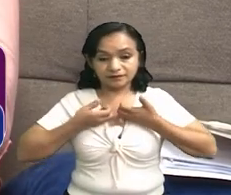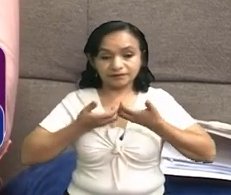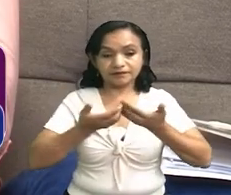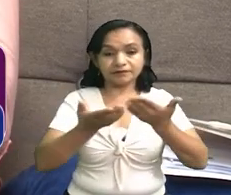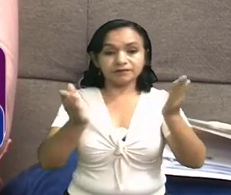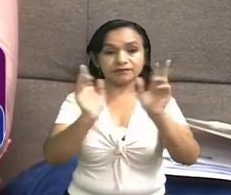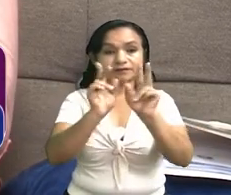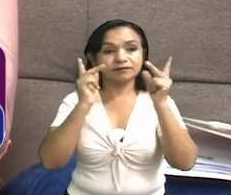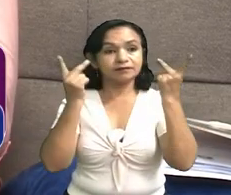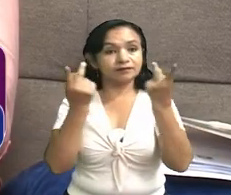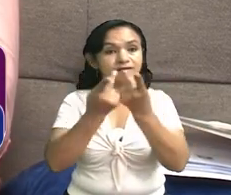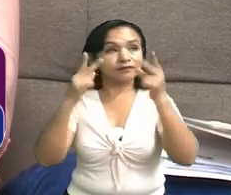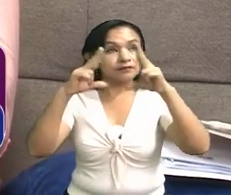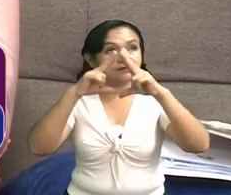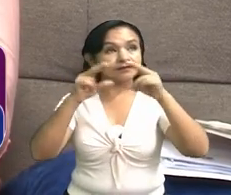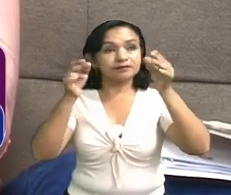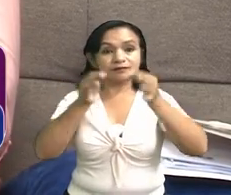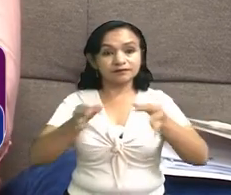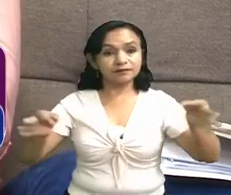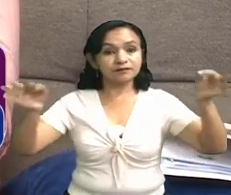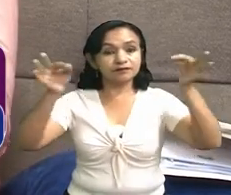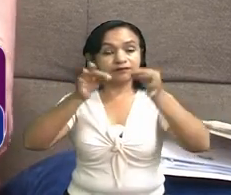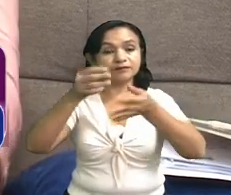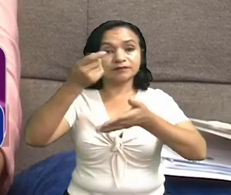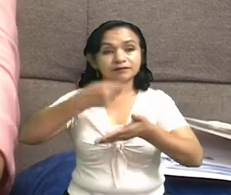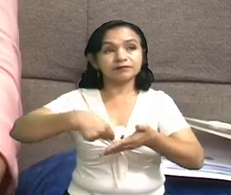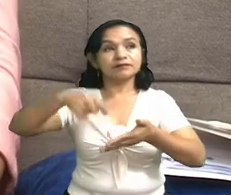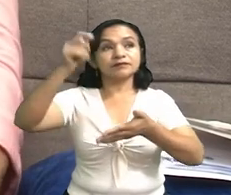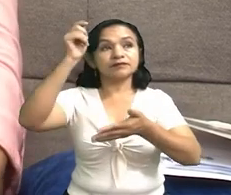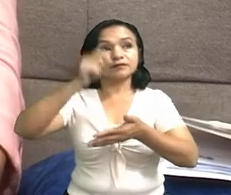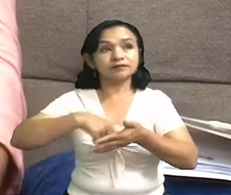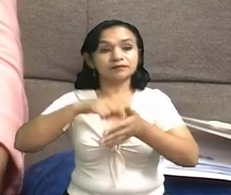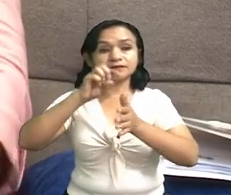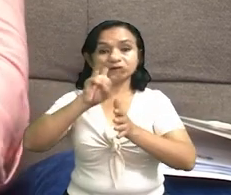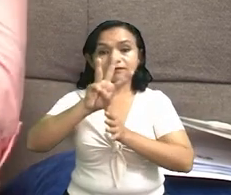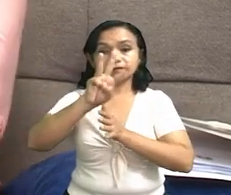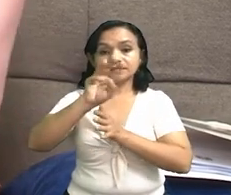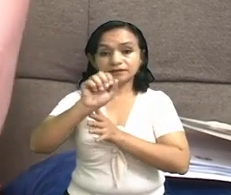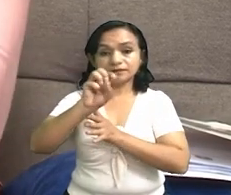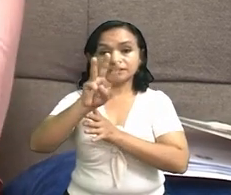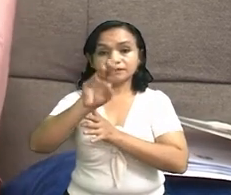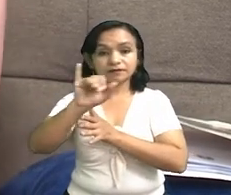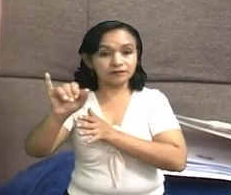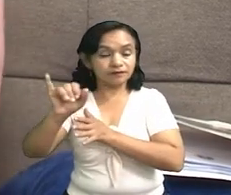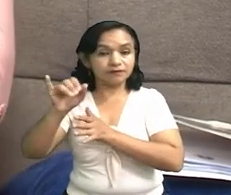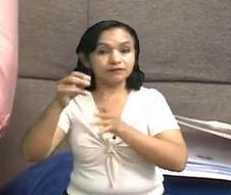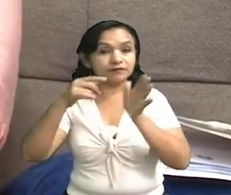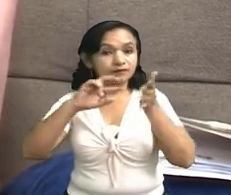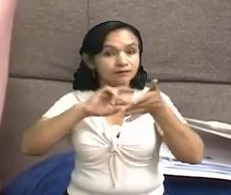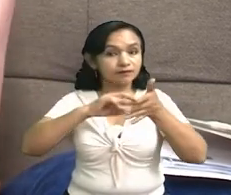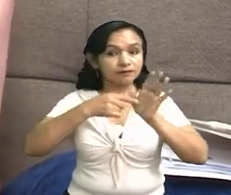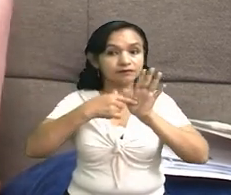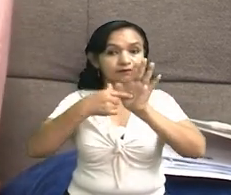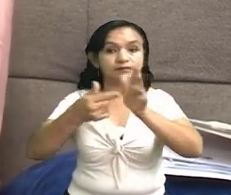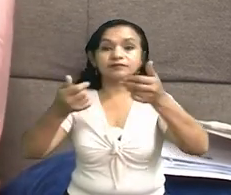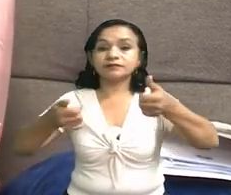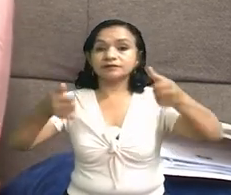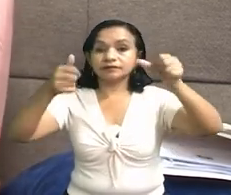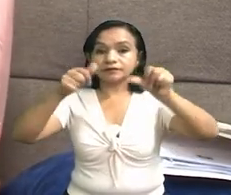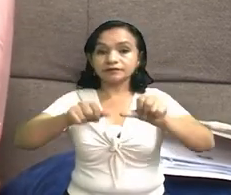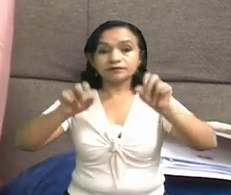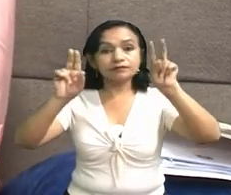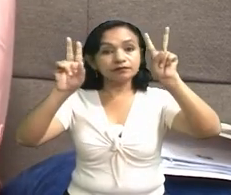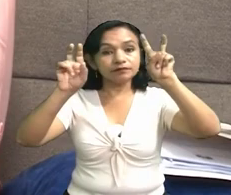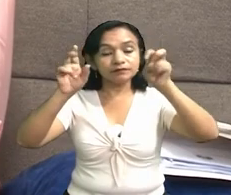con el pueblo de Nicaragua. La firma del convenio con Huawei es el resultado de un convenio marco